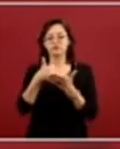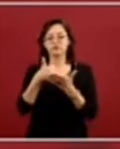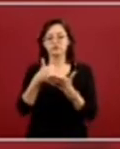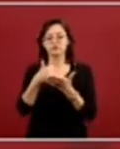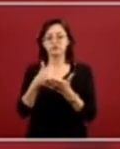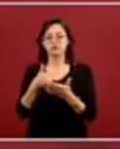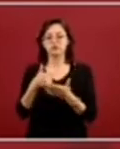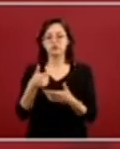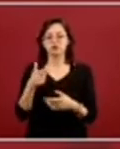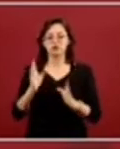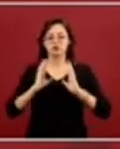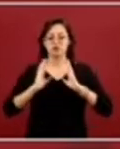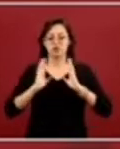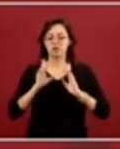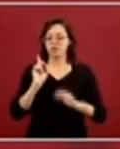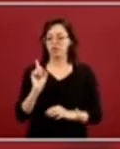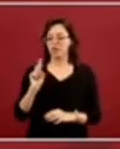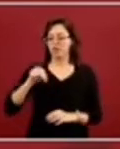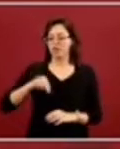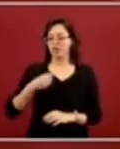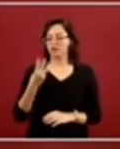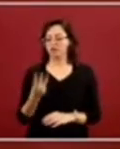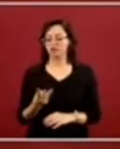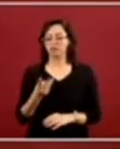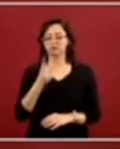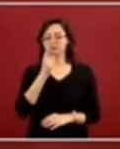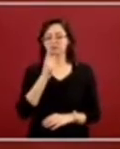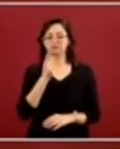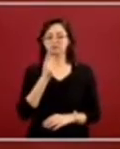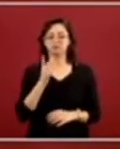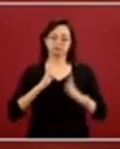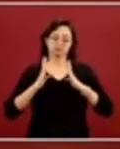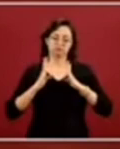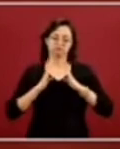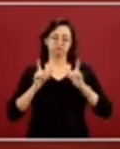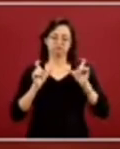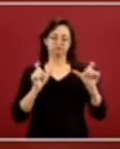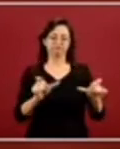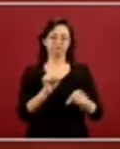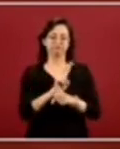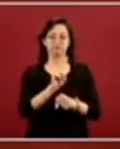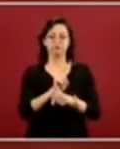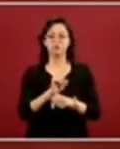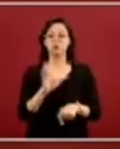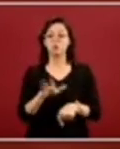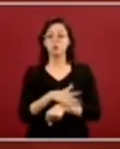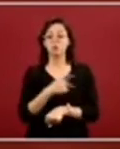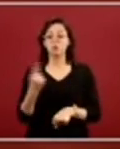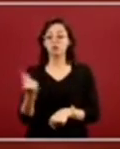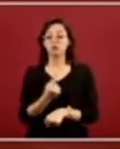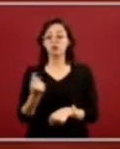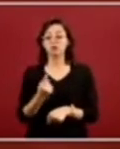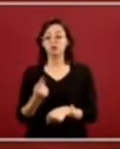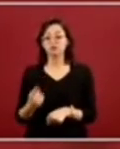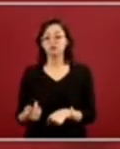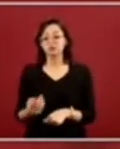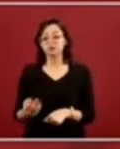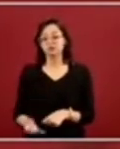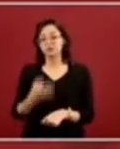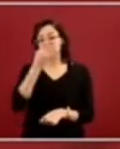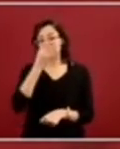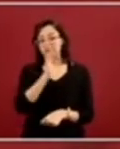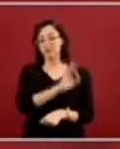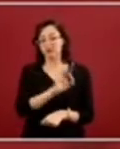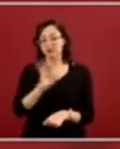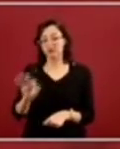plan DN3 de las Fuerzas Armadas. Esto, ¿cuál fue la razón? Que se avecinaba la fecha del receso